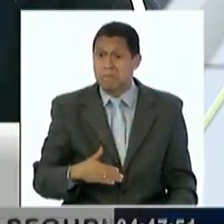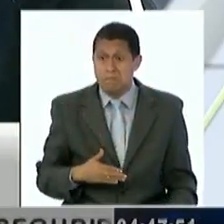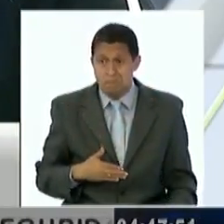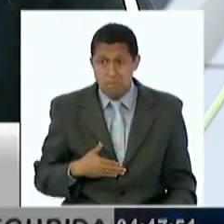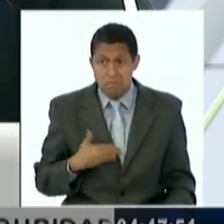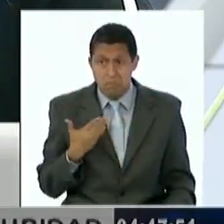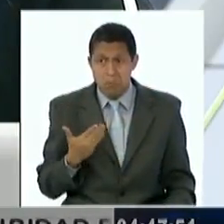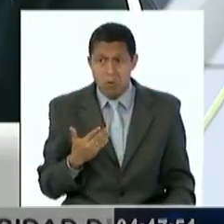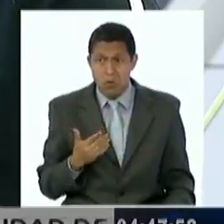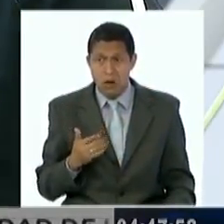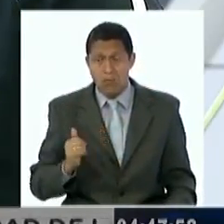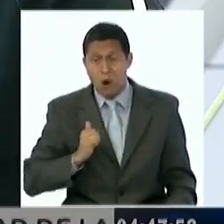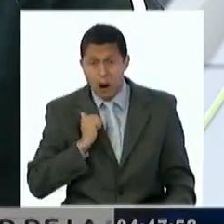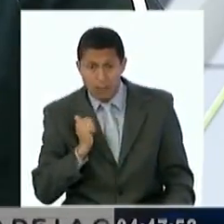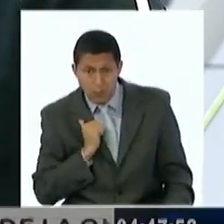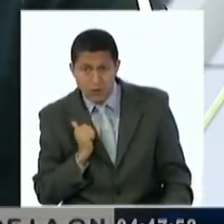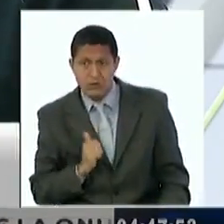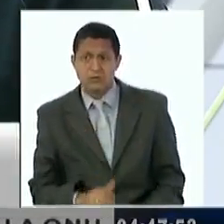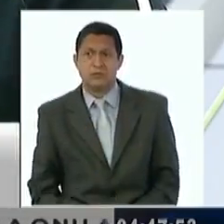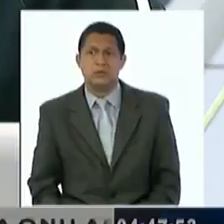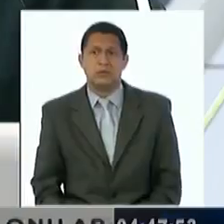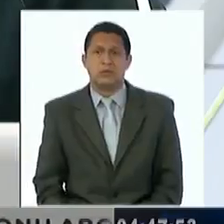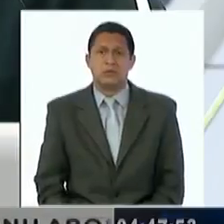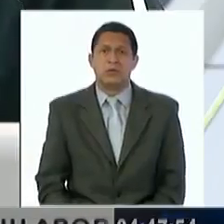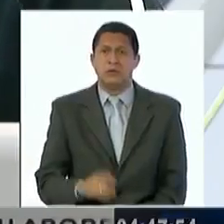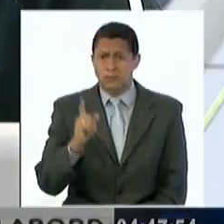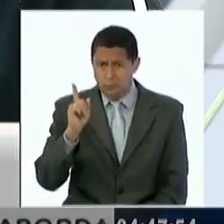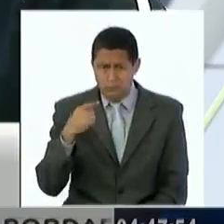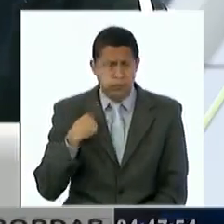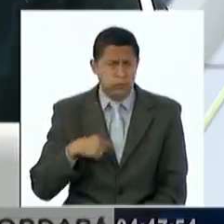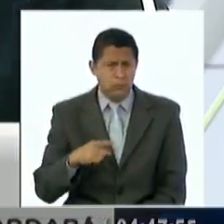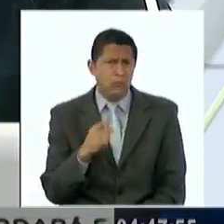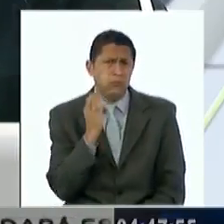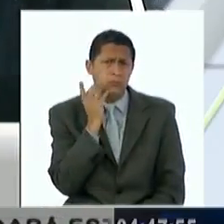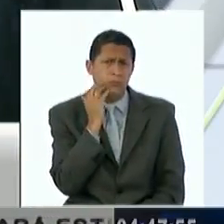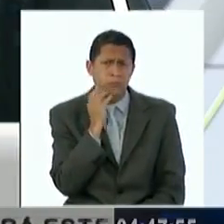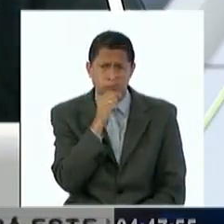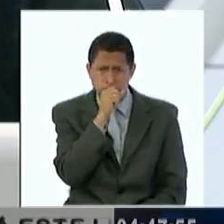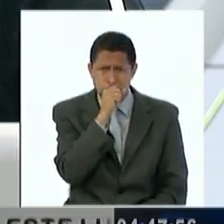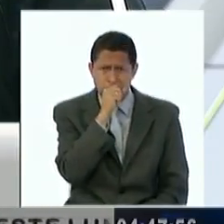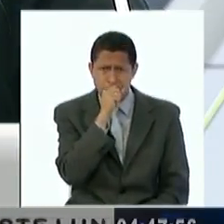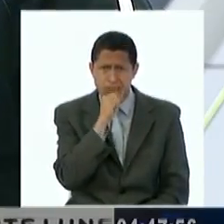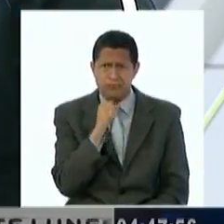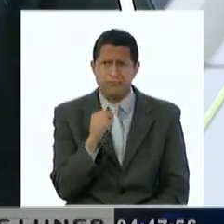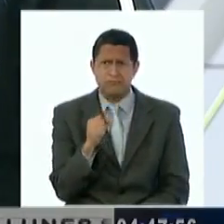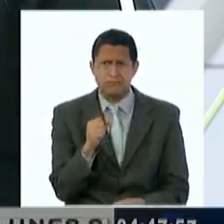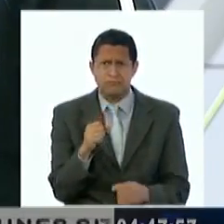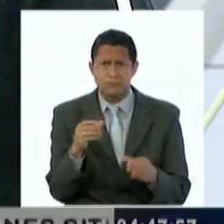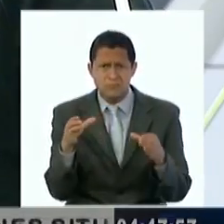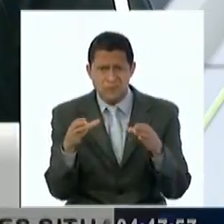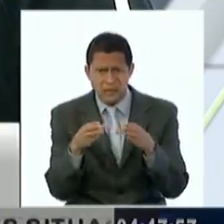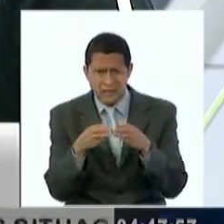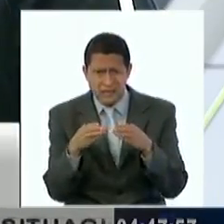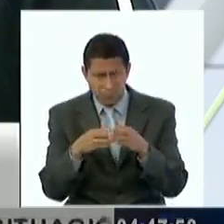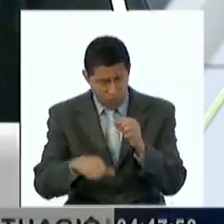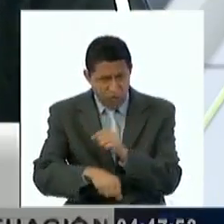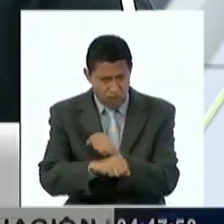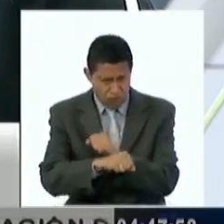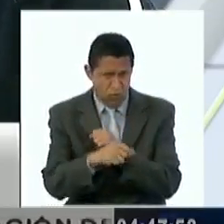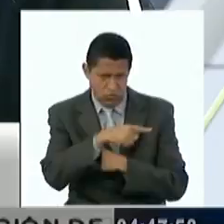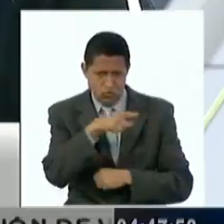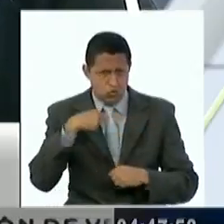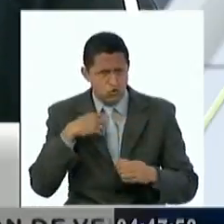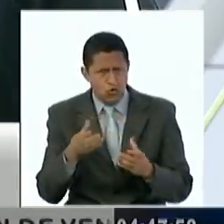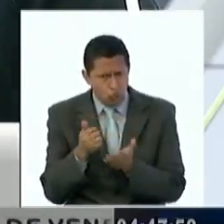sacarle mayor rendimiento físico a esta persona de hecho tenemos por ejemplo grupos de equipos de fútbol que le damos